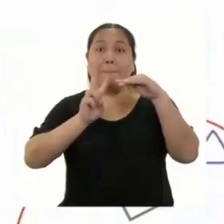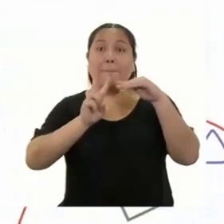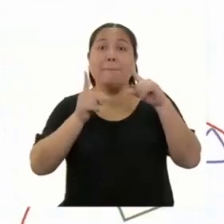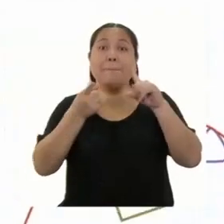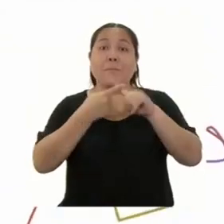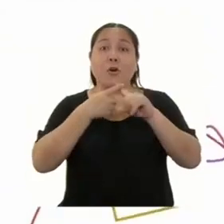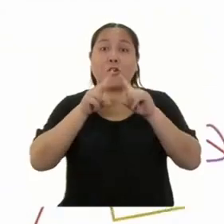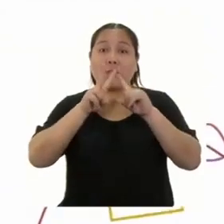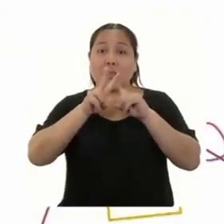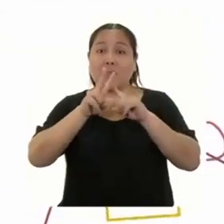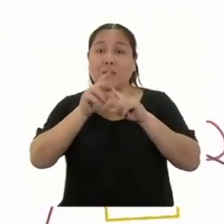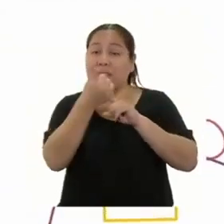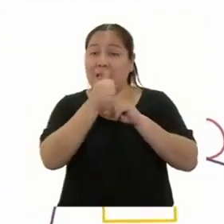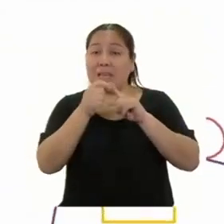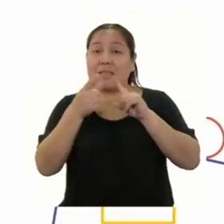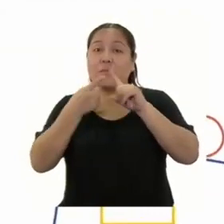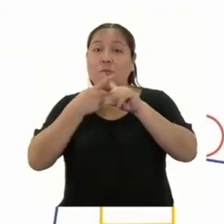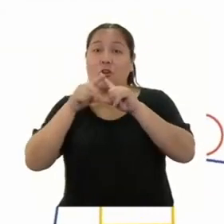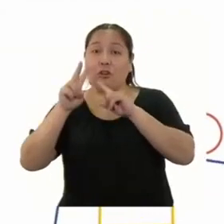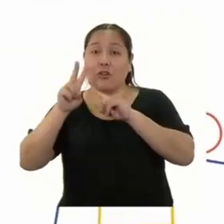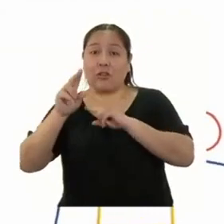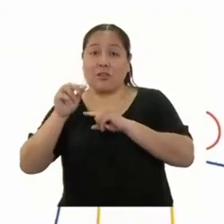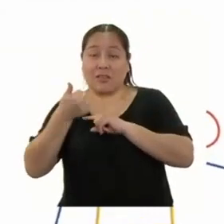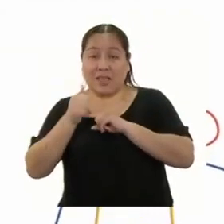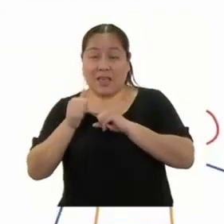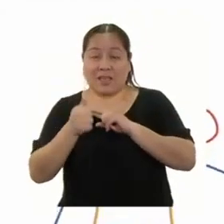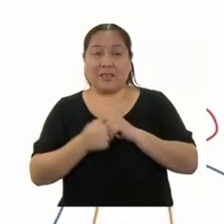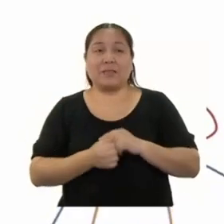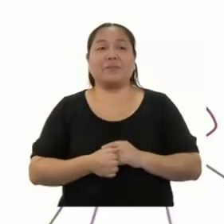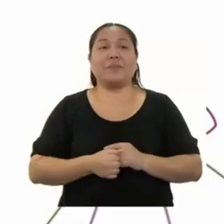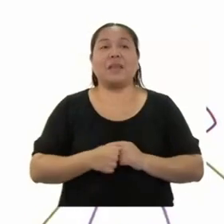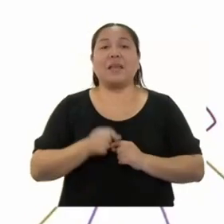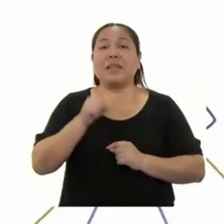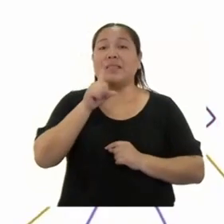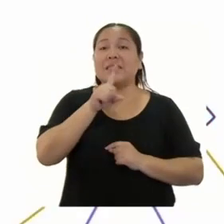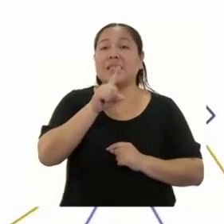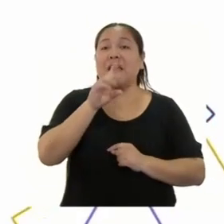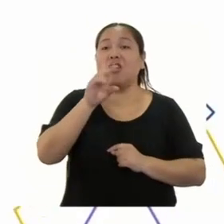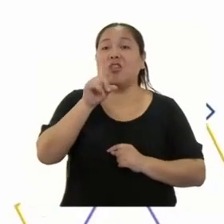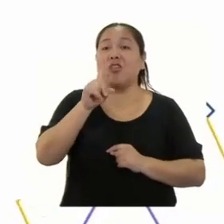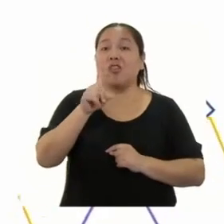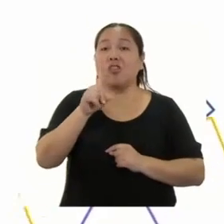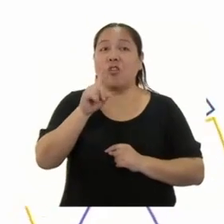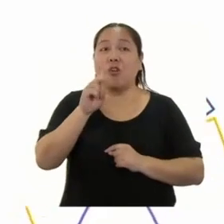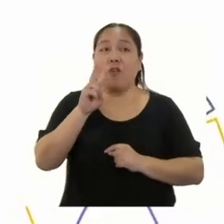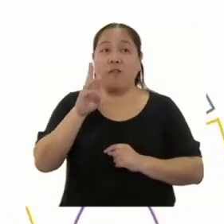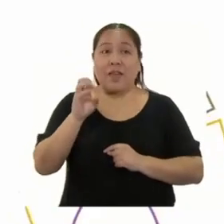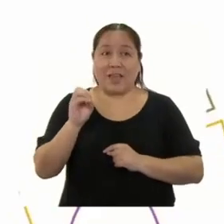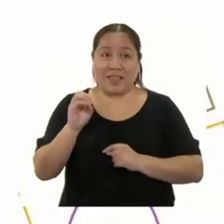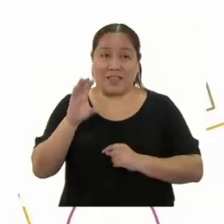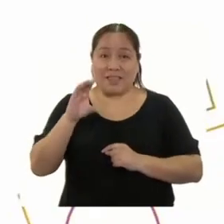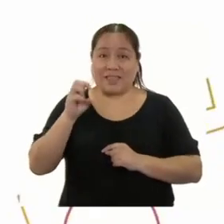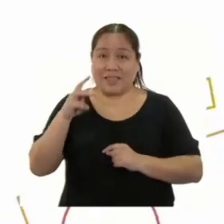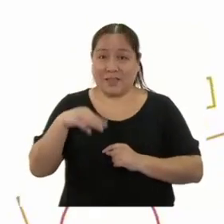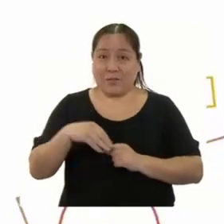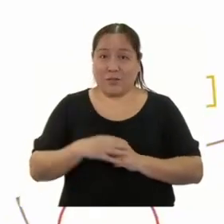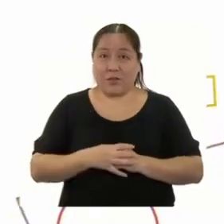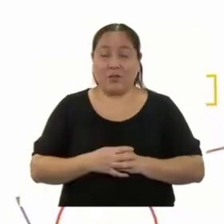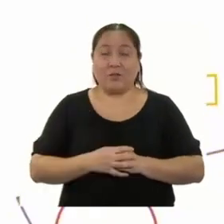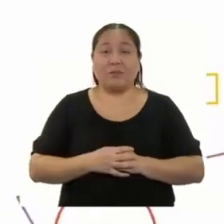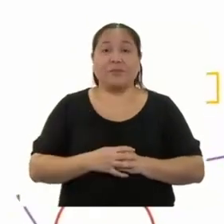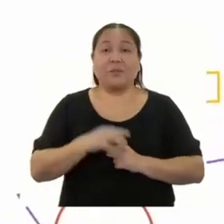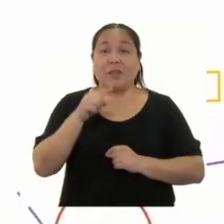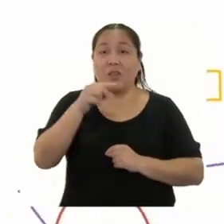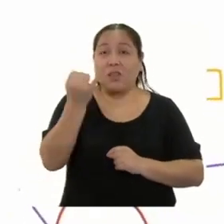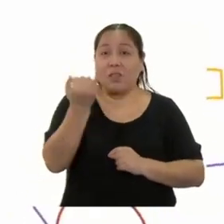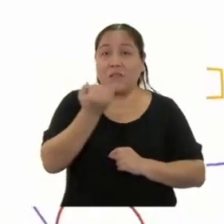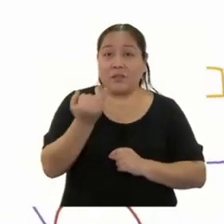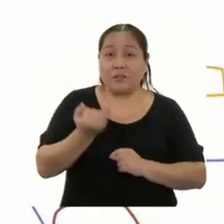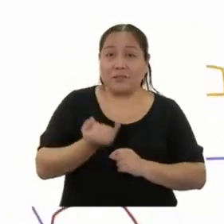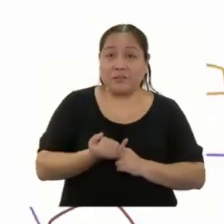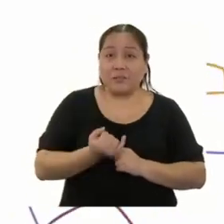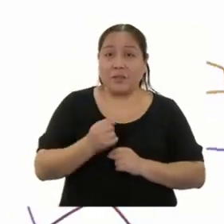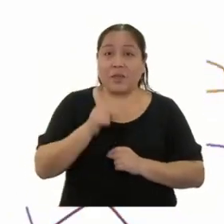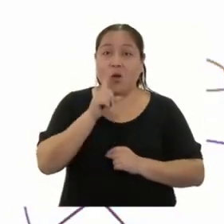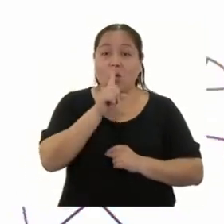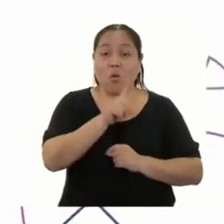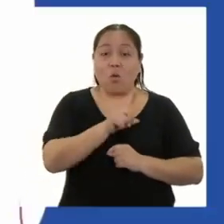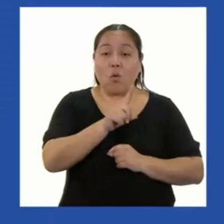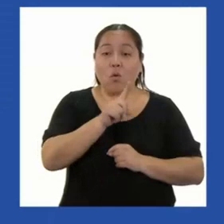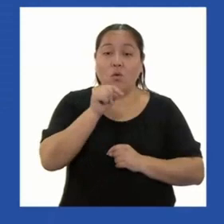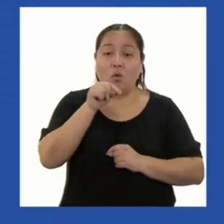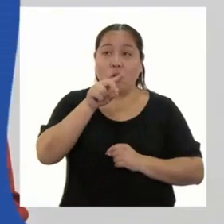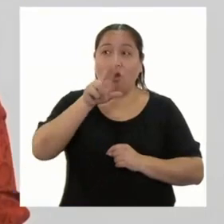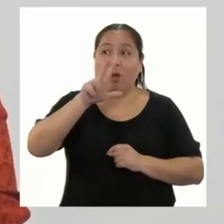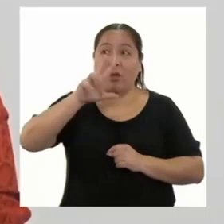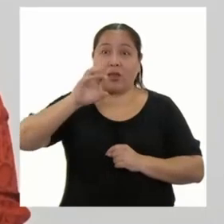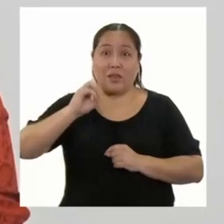10. 120 centímetros. La escala en que te han pedido dibujar es de